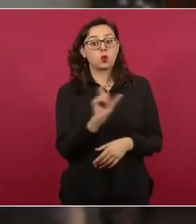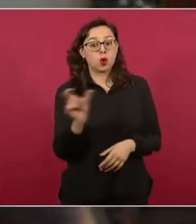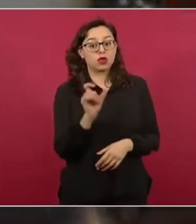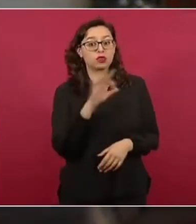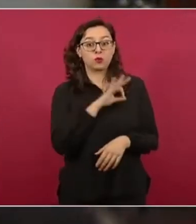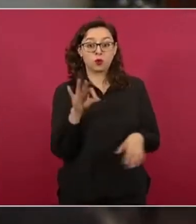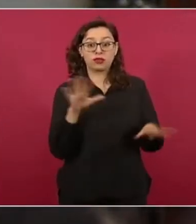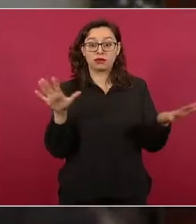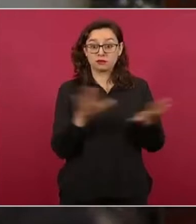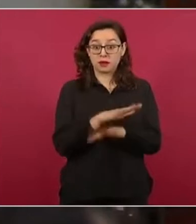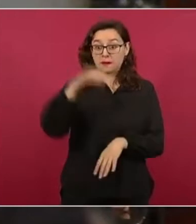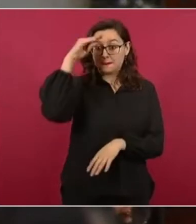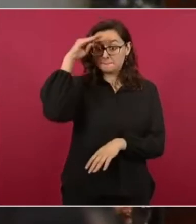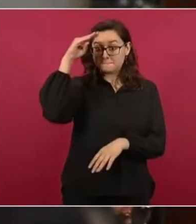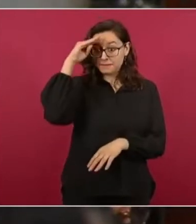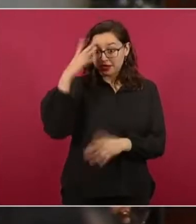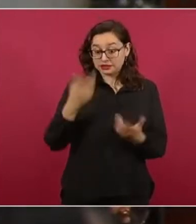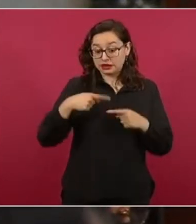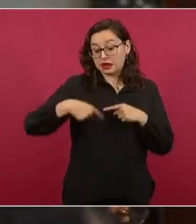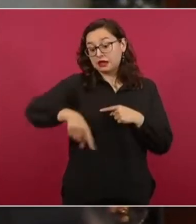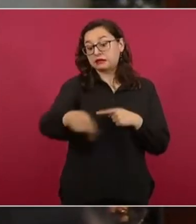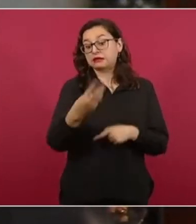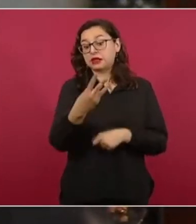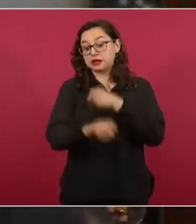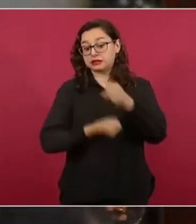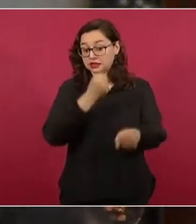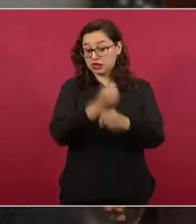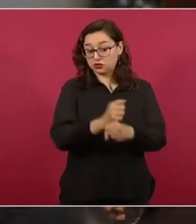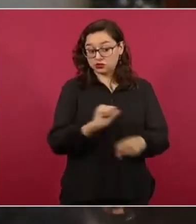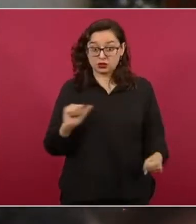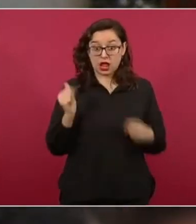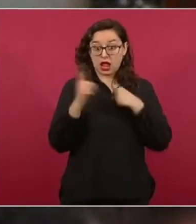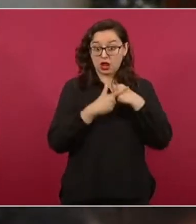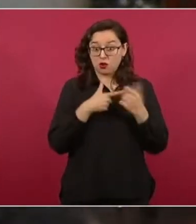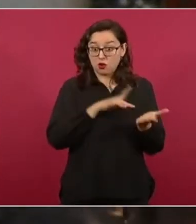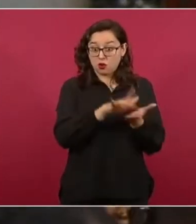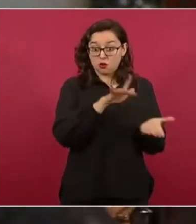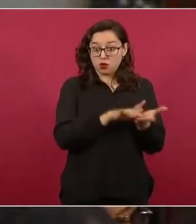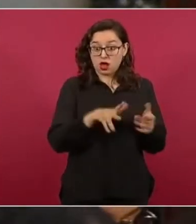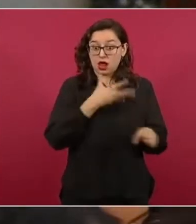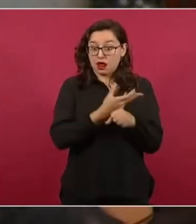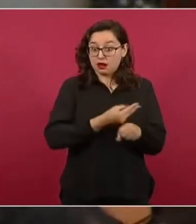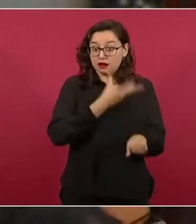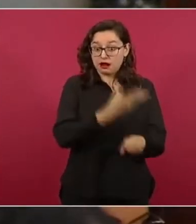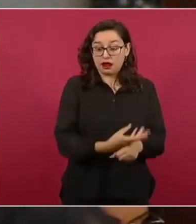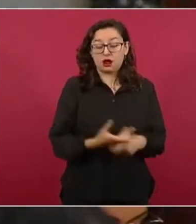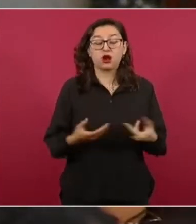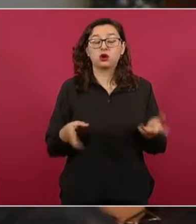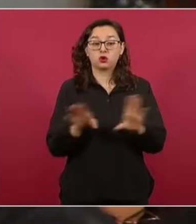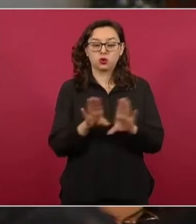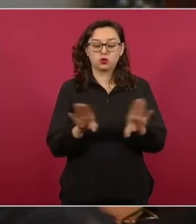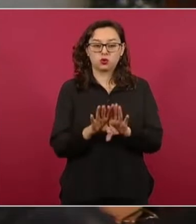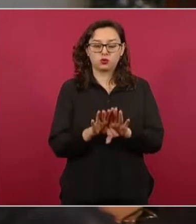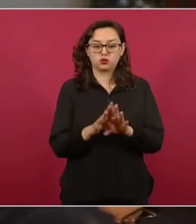este sexenio, en esta segunda mitad de ese sexenio, habrá avances al respecto? ¿De qué medida, en qué forma